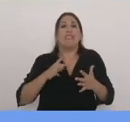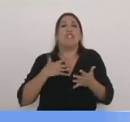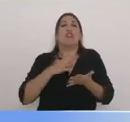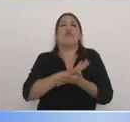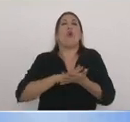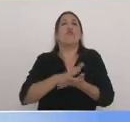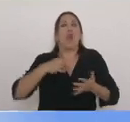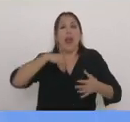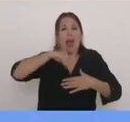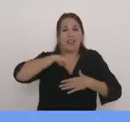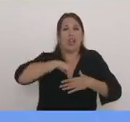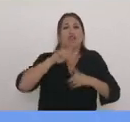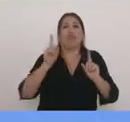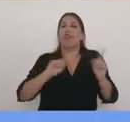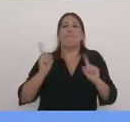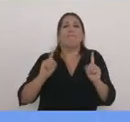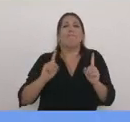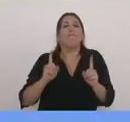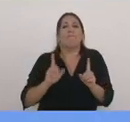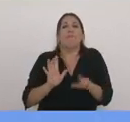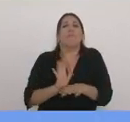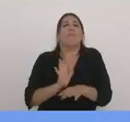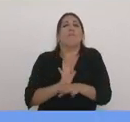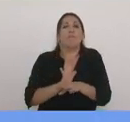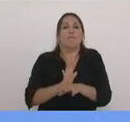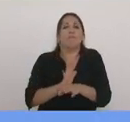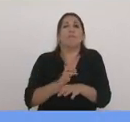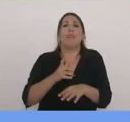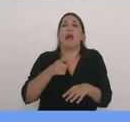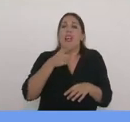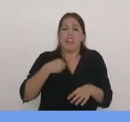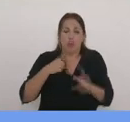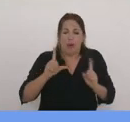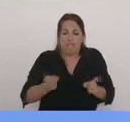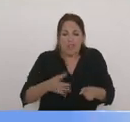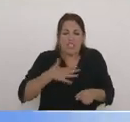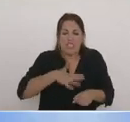Es lo que produce que se sienta como si hubiera sido ayer.